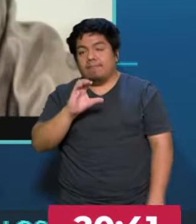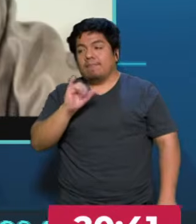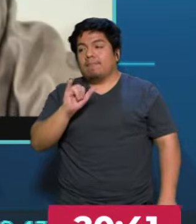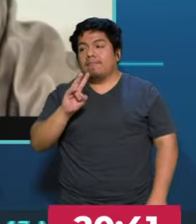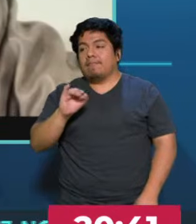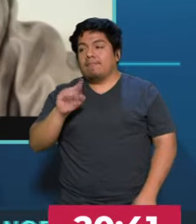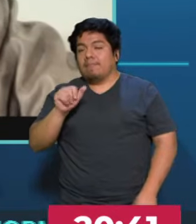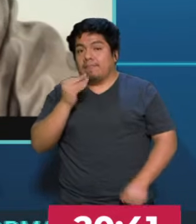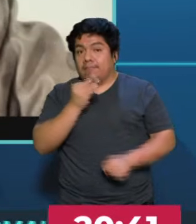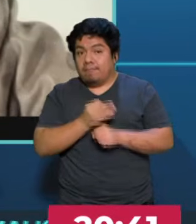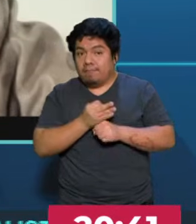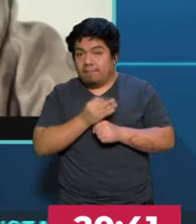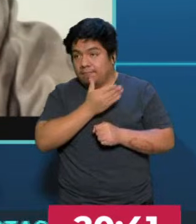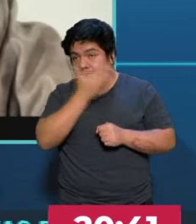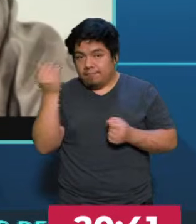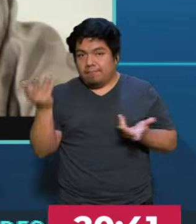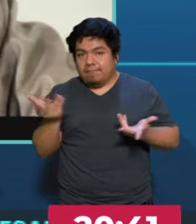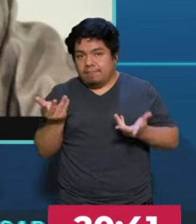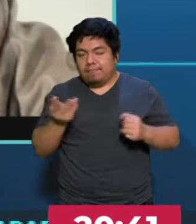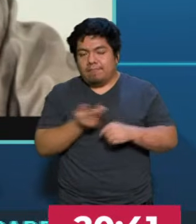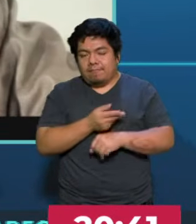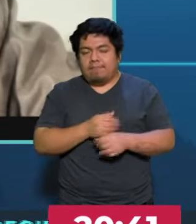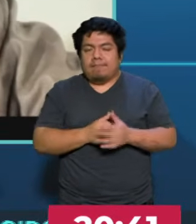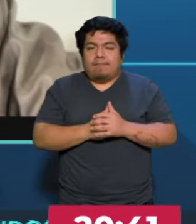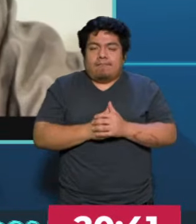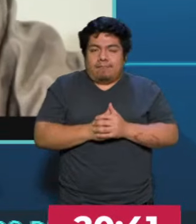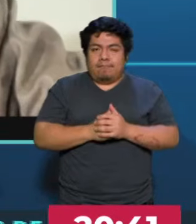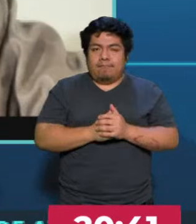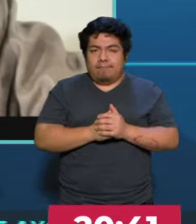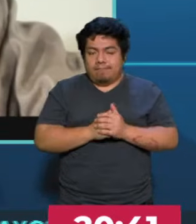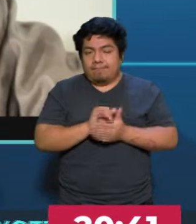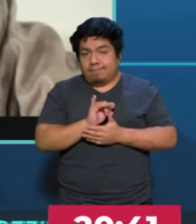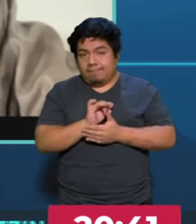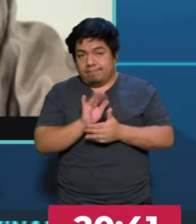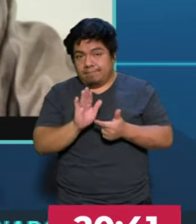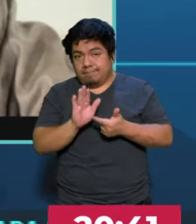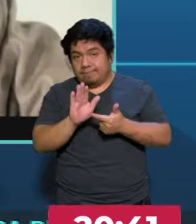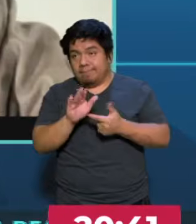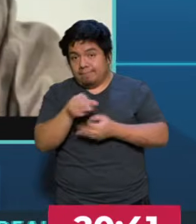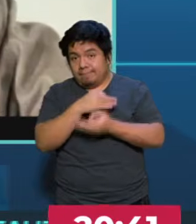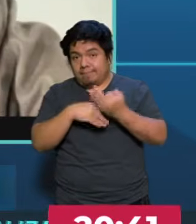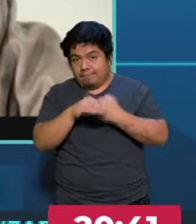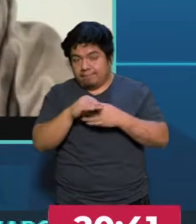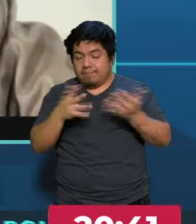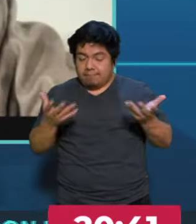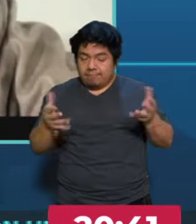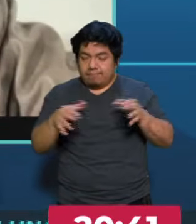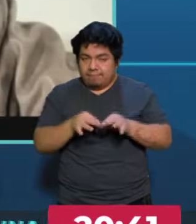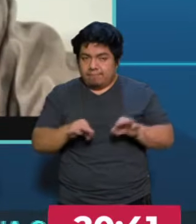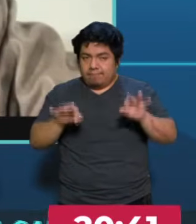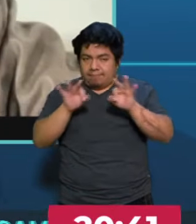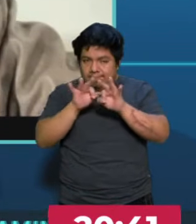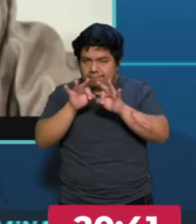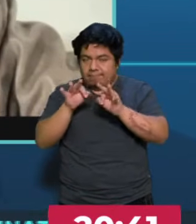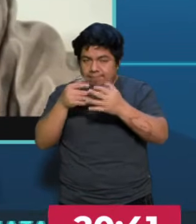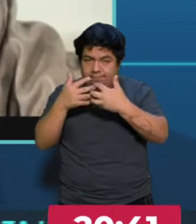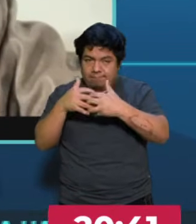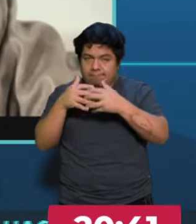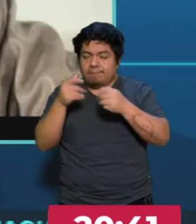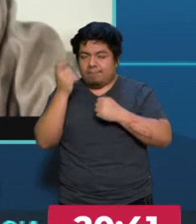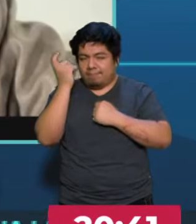se hiciera hoy. Pues queda más que ahora sí que demostrado que la infraestructura es muy importante, pero también la cultura